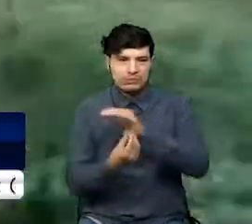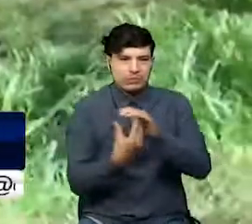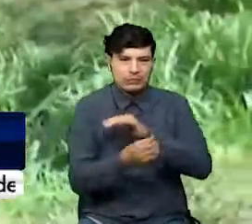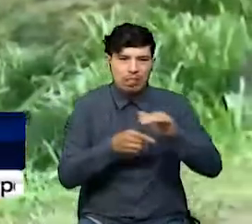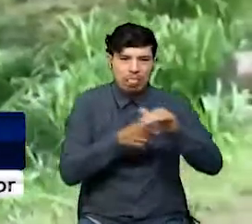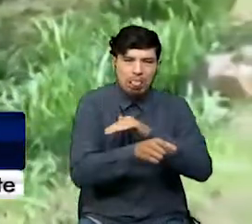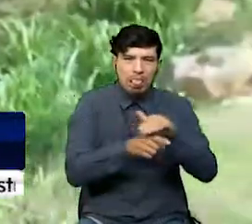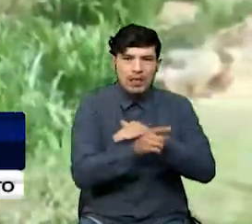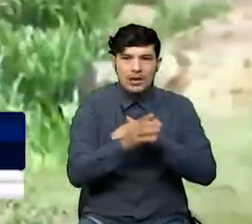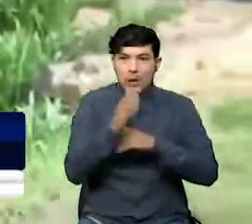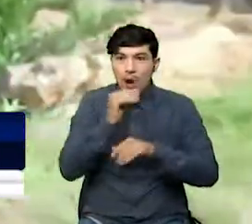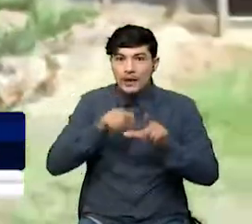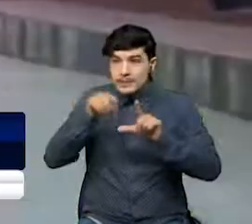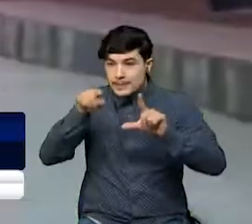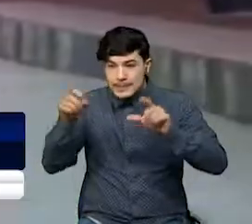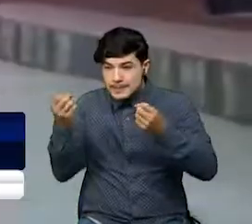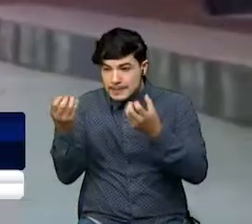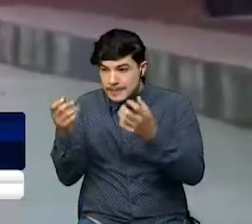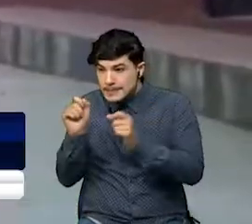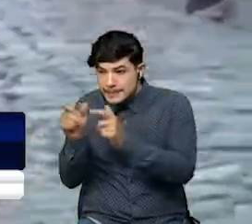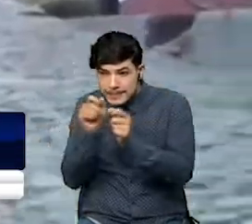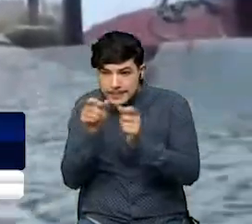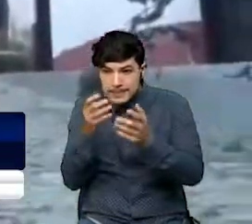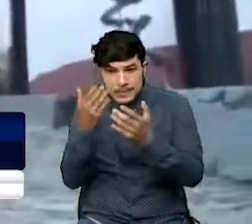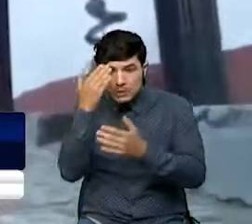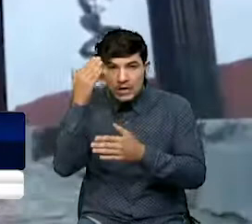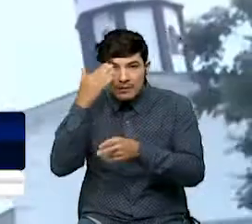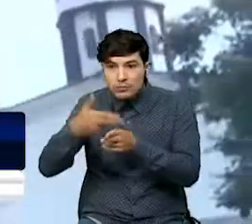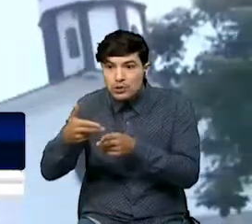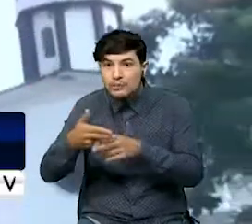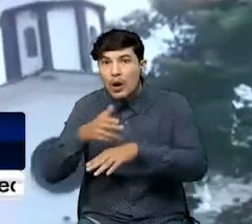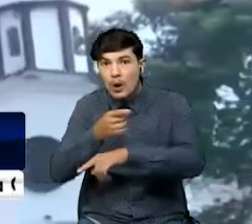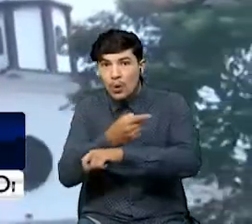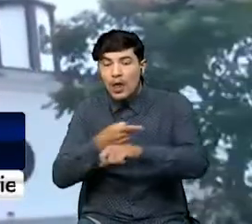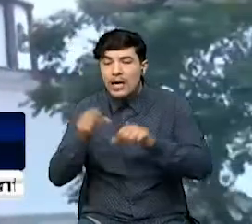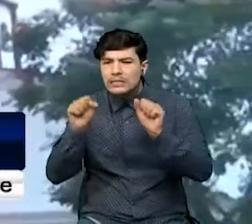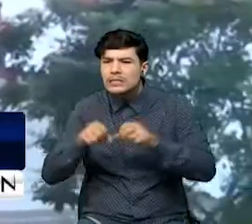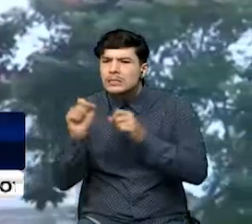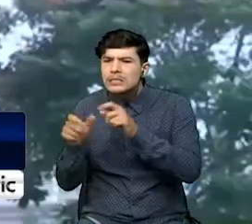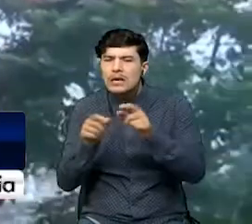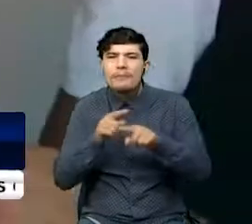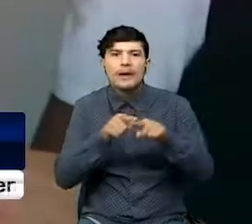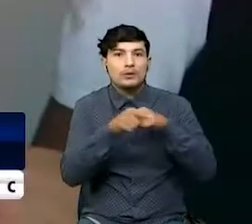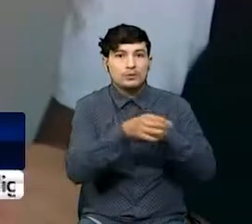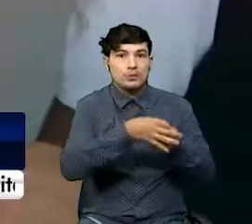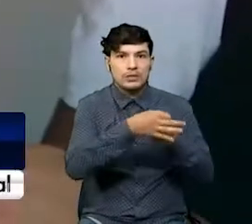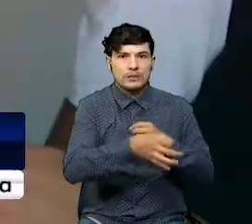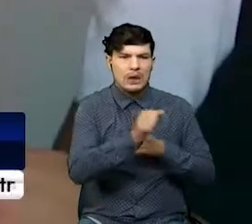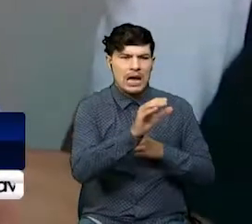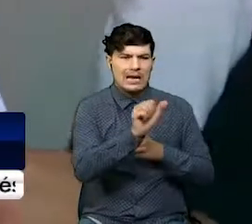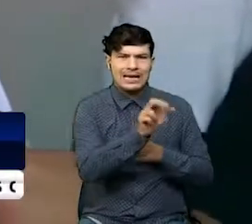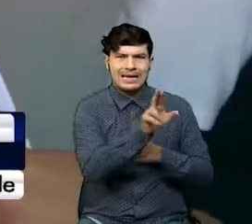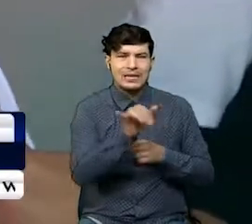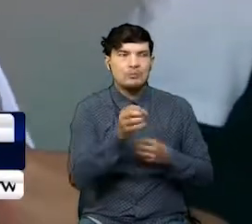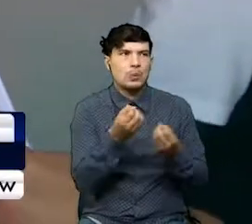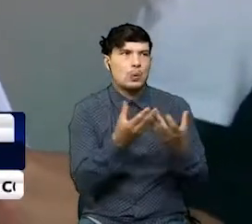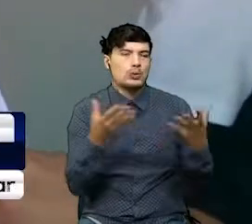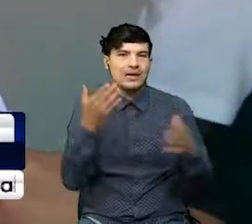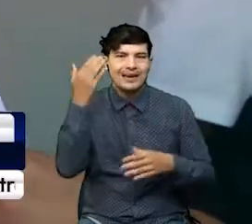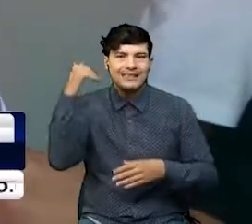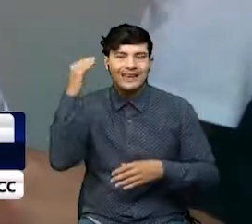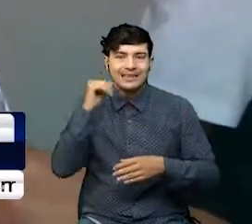concretas ya que se espera levantar el censo real en las próximas horas se puede ver evidenciado en municipios como hacarí desde el sábado se viene